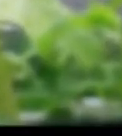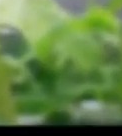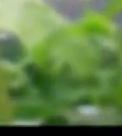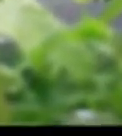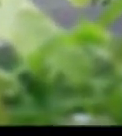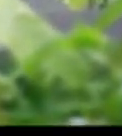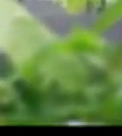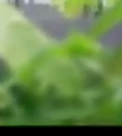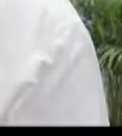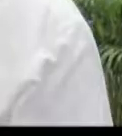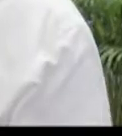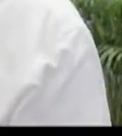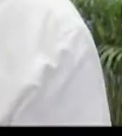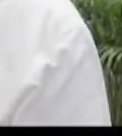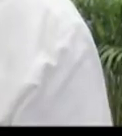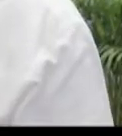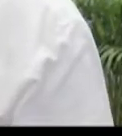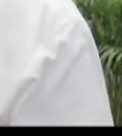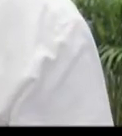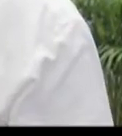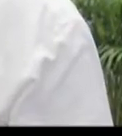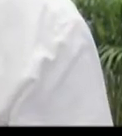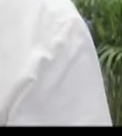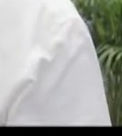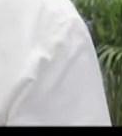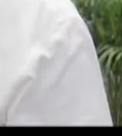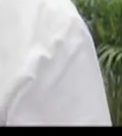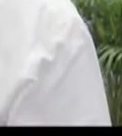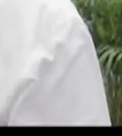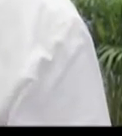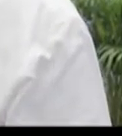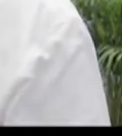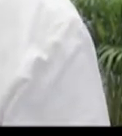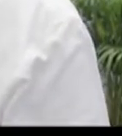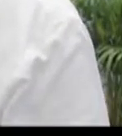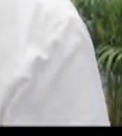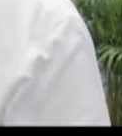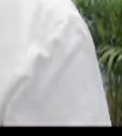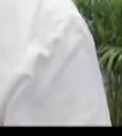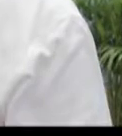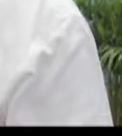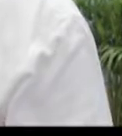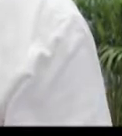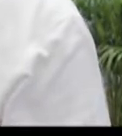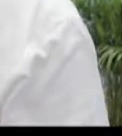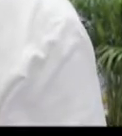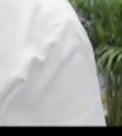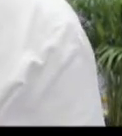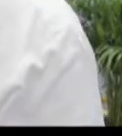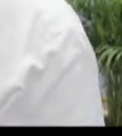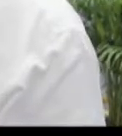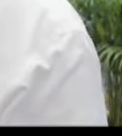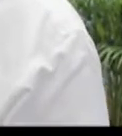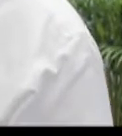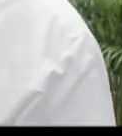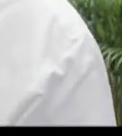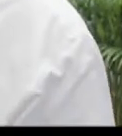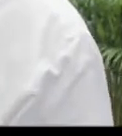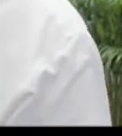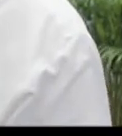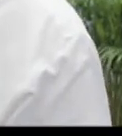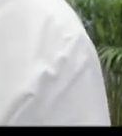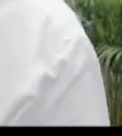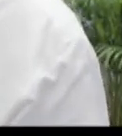una revisión de cada uno de los planteles para poder ayudar y estimular a los muchachos a que hagan ciencia y tecnología y que